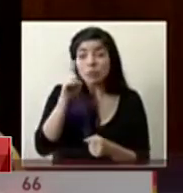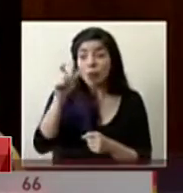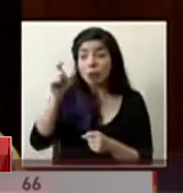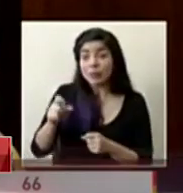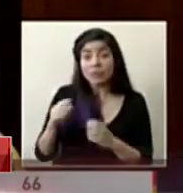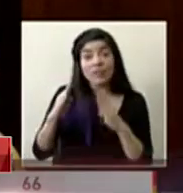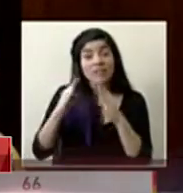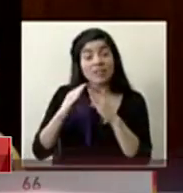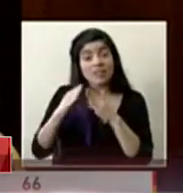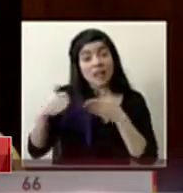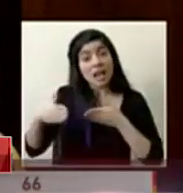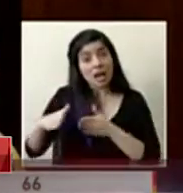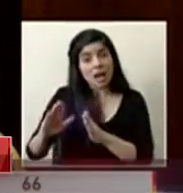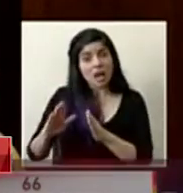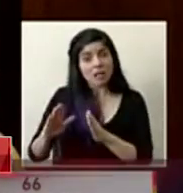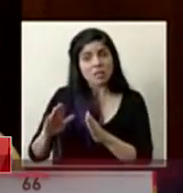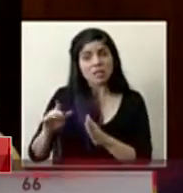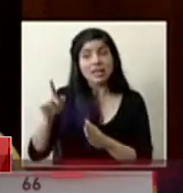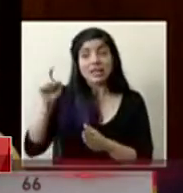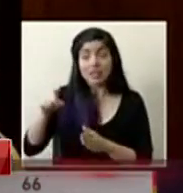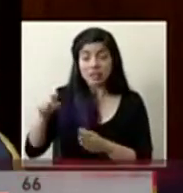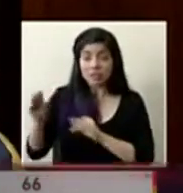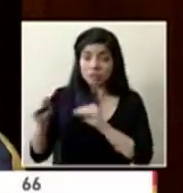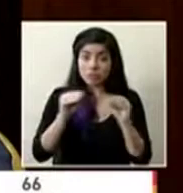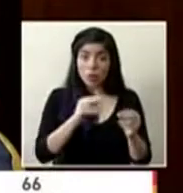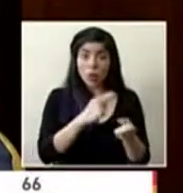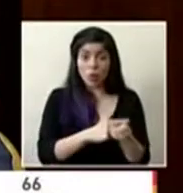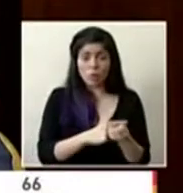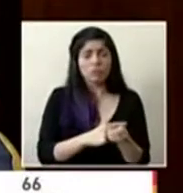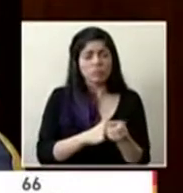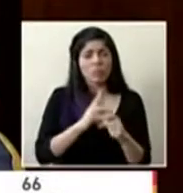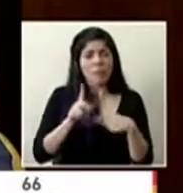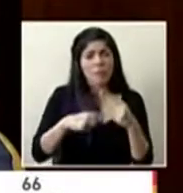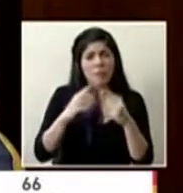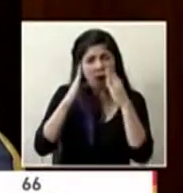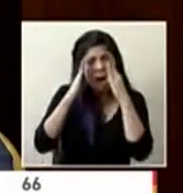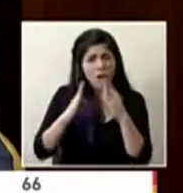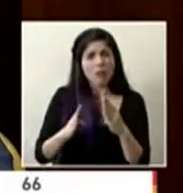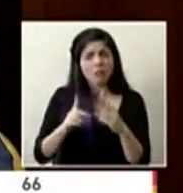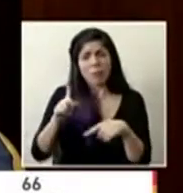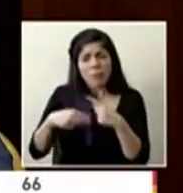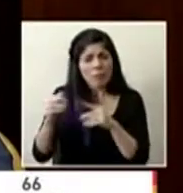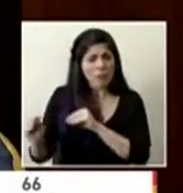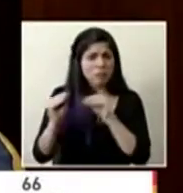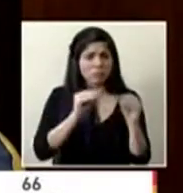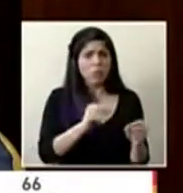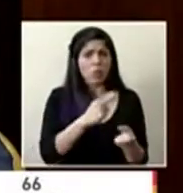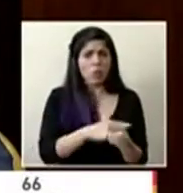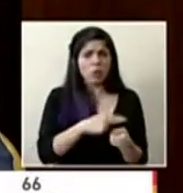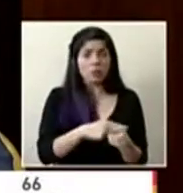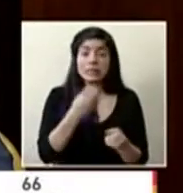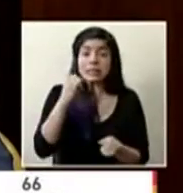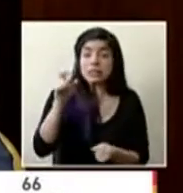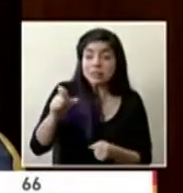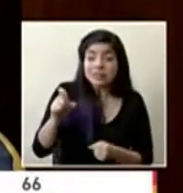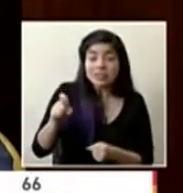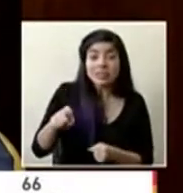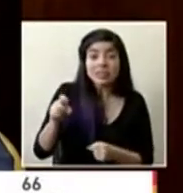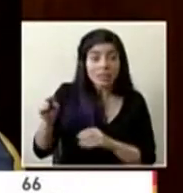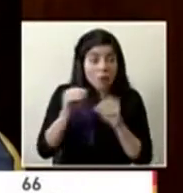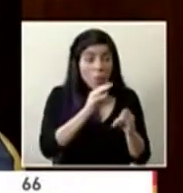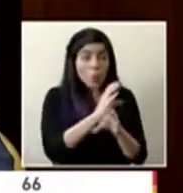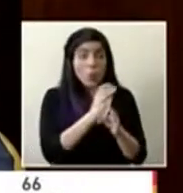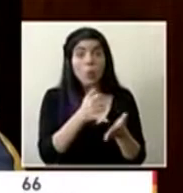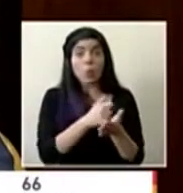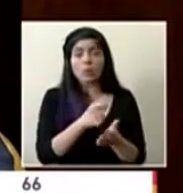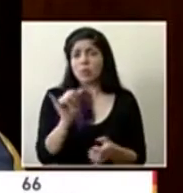indigente requiere de hospitalización, se le va a atender, se va a hospitalizar. Si requiere de cuidados intensivos,